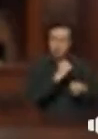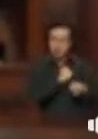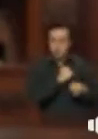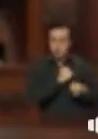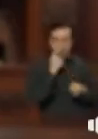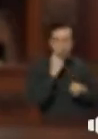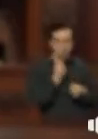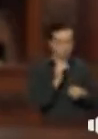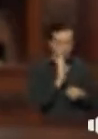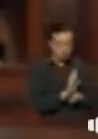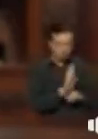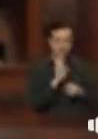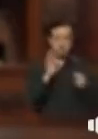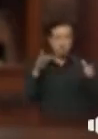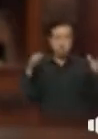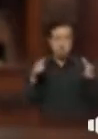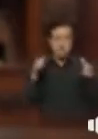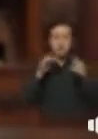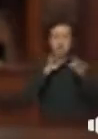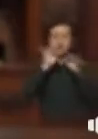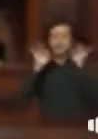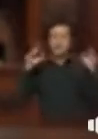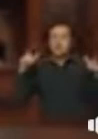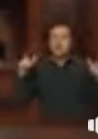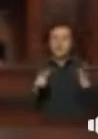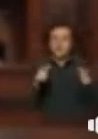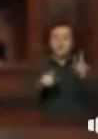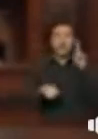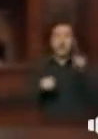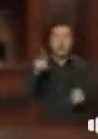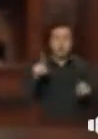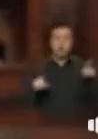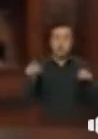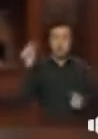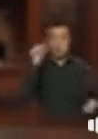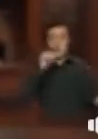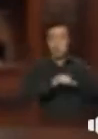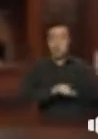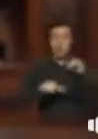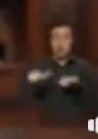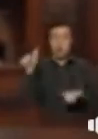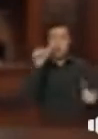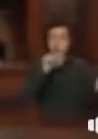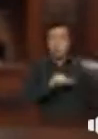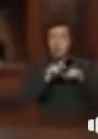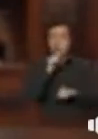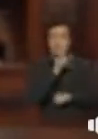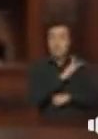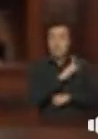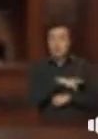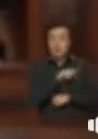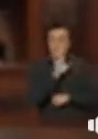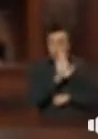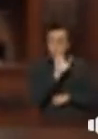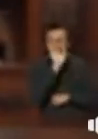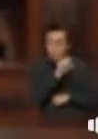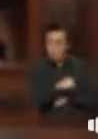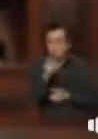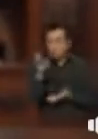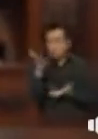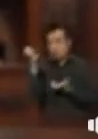de mejorar la contención del virus, hemos autorizado que algunos laboratorios privados hagan la prueba a quienes la deseen. Para